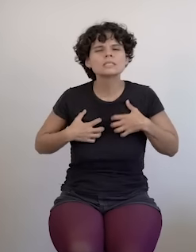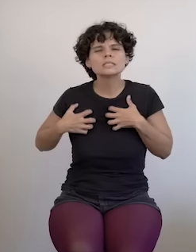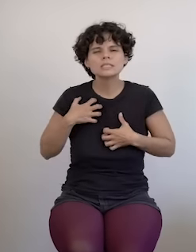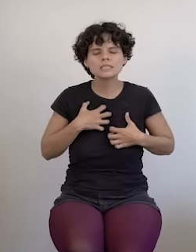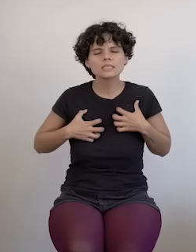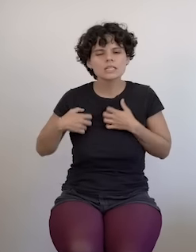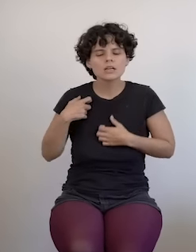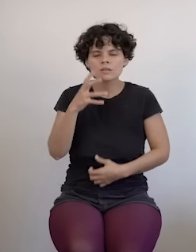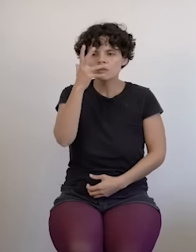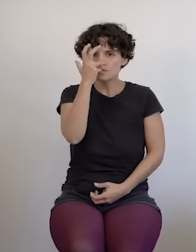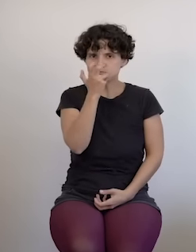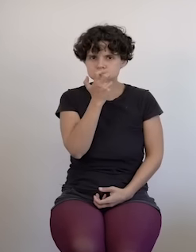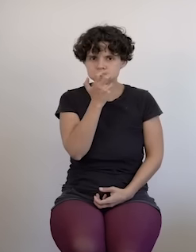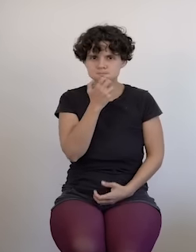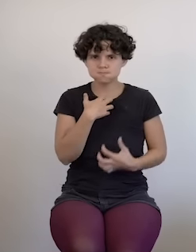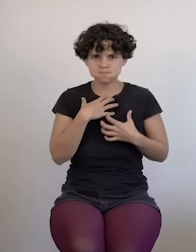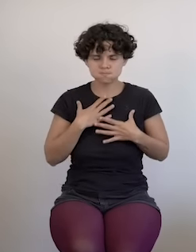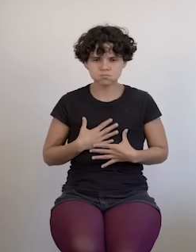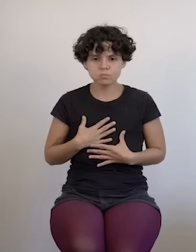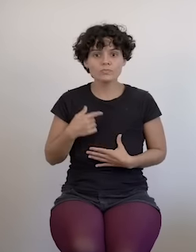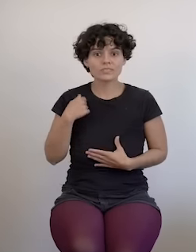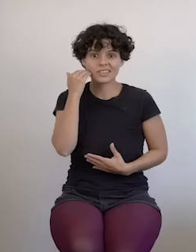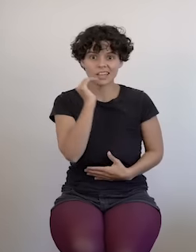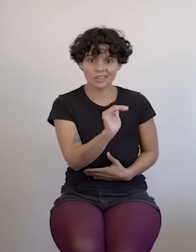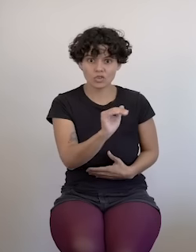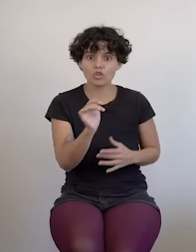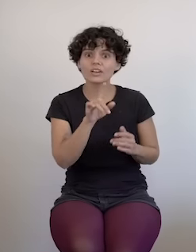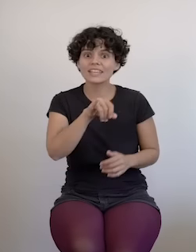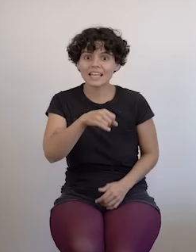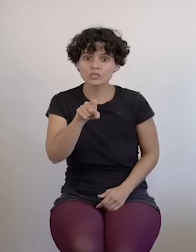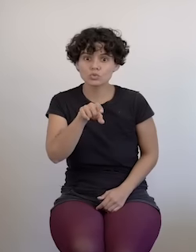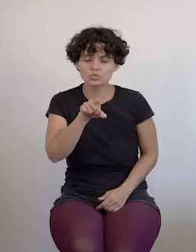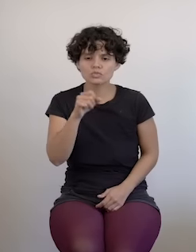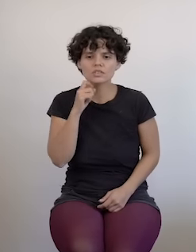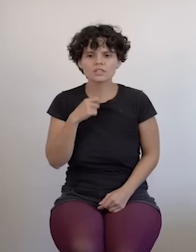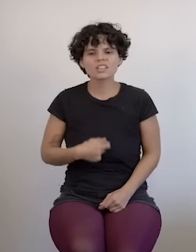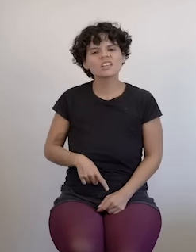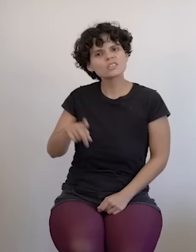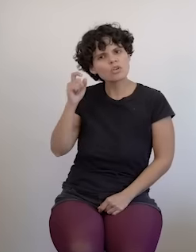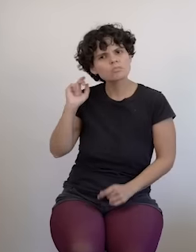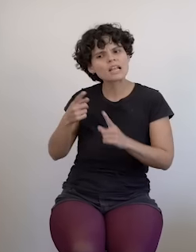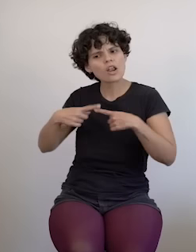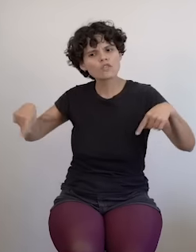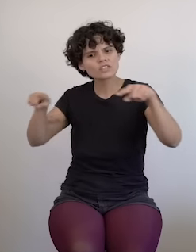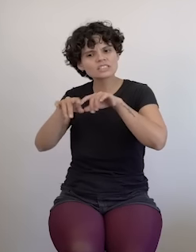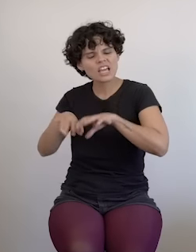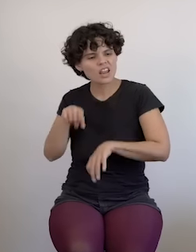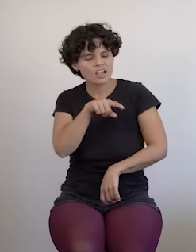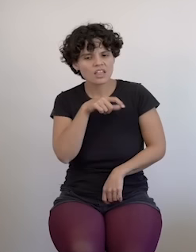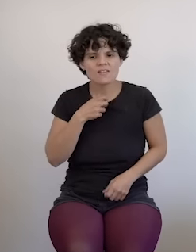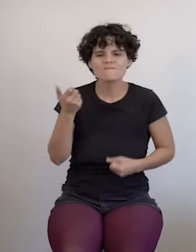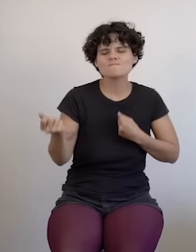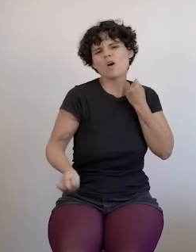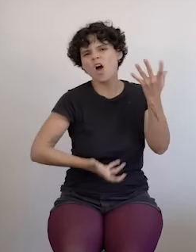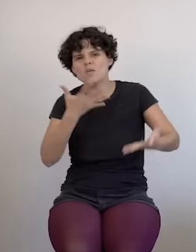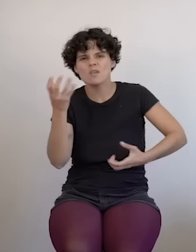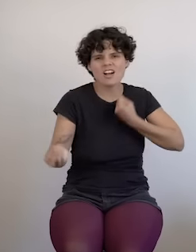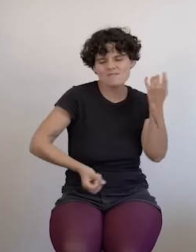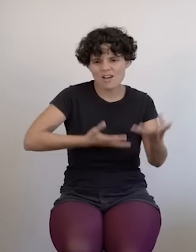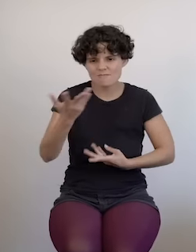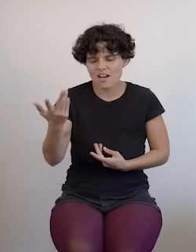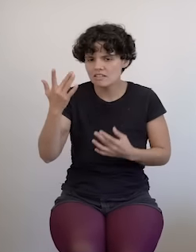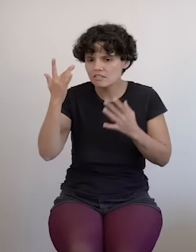el abandono de todo lo que tenía, entonces estaba como atrapado él. Me siento en la oficina y empecé a retar así, ay, es ahí que va, va, y yo